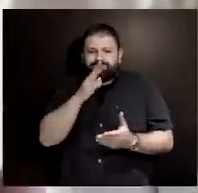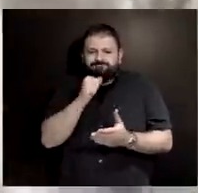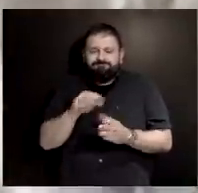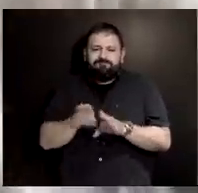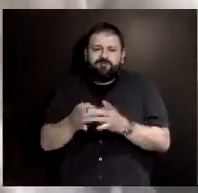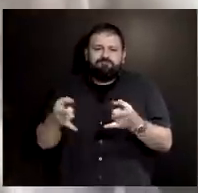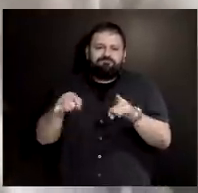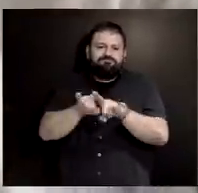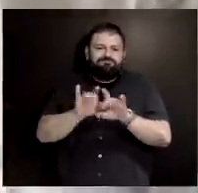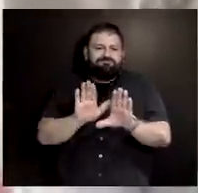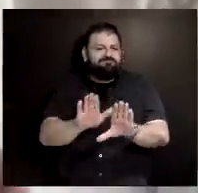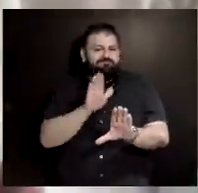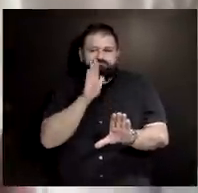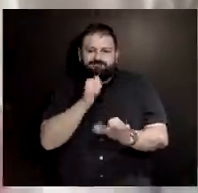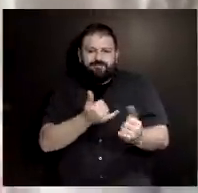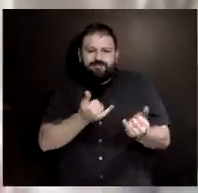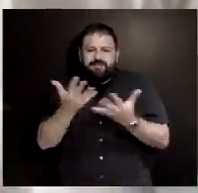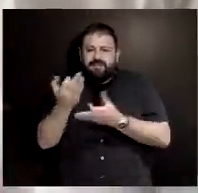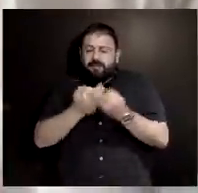tradicionalmente, digamos, en OmniLife,